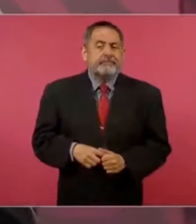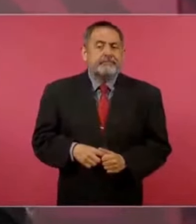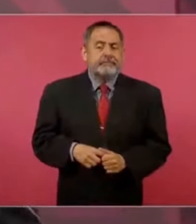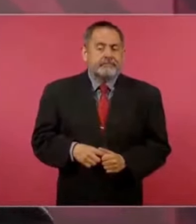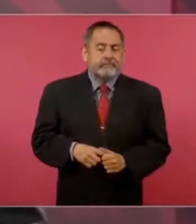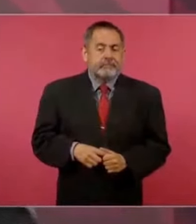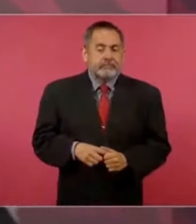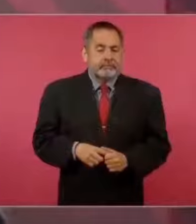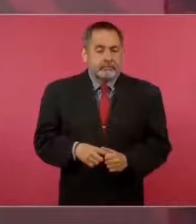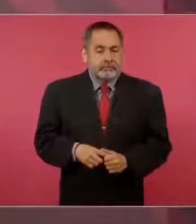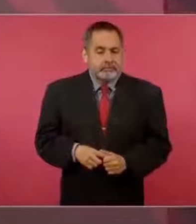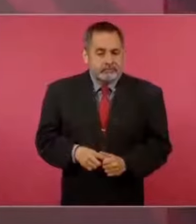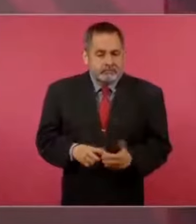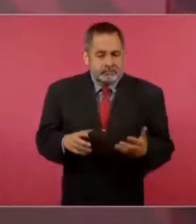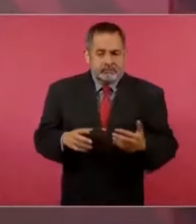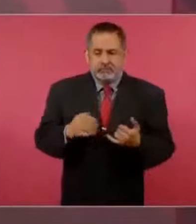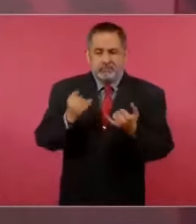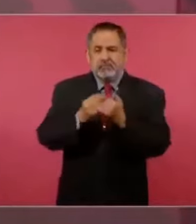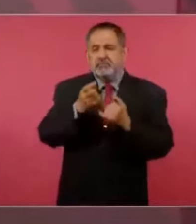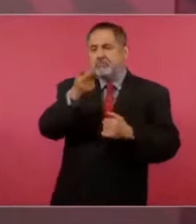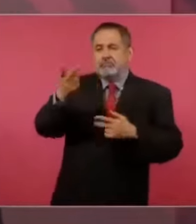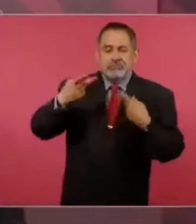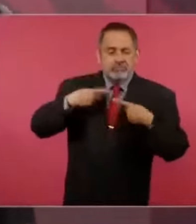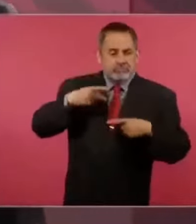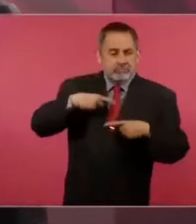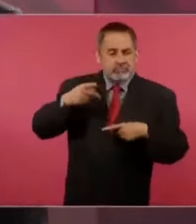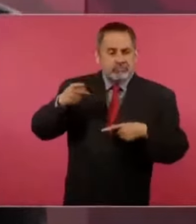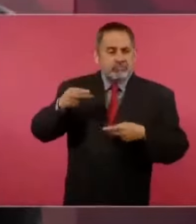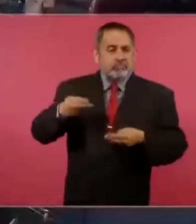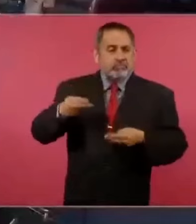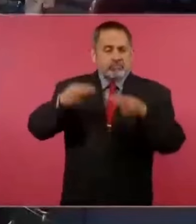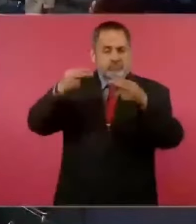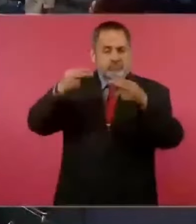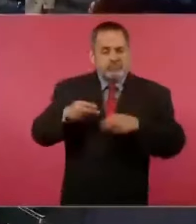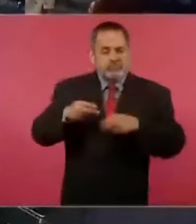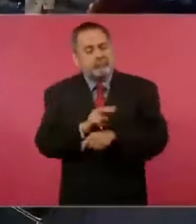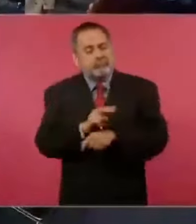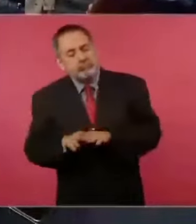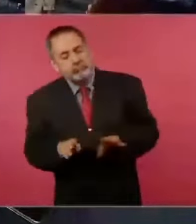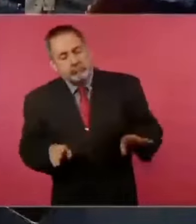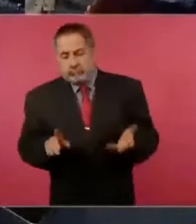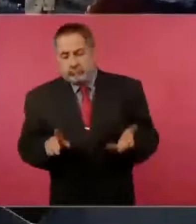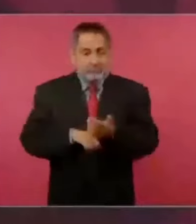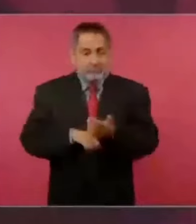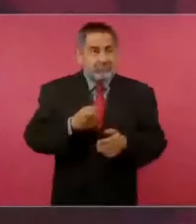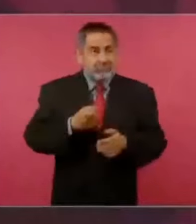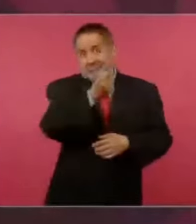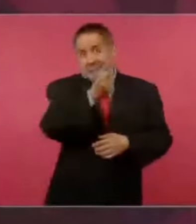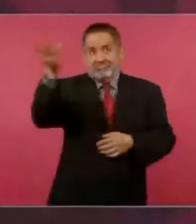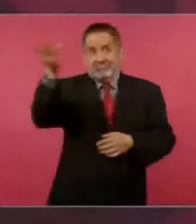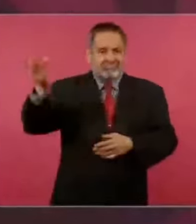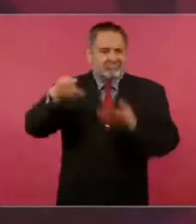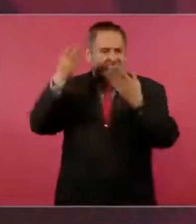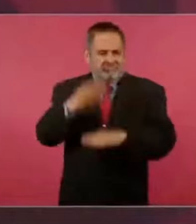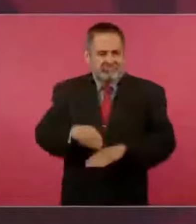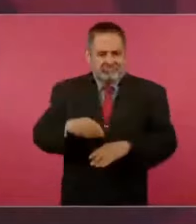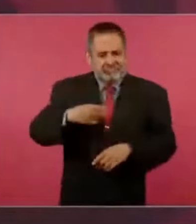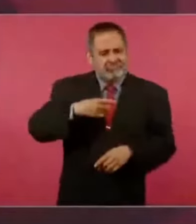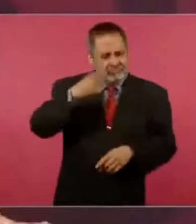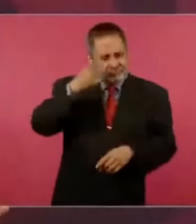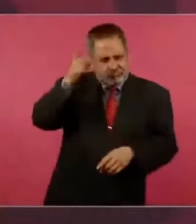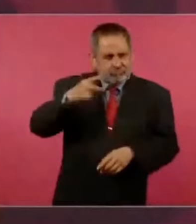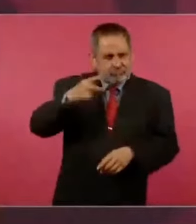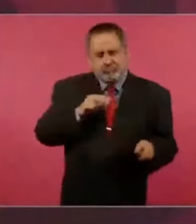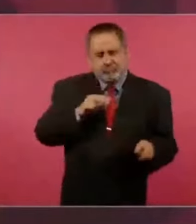Entonces, y vaya que los financieros son de los mejores informados, pero de todas formas,